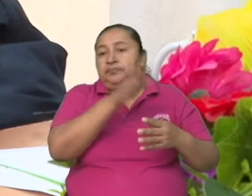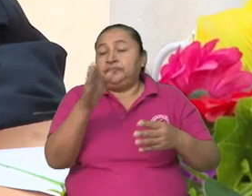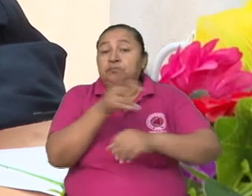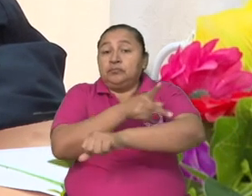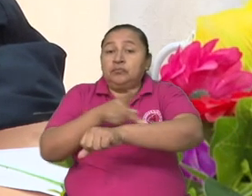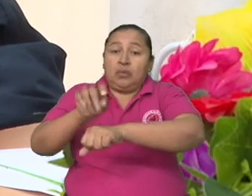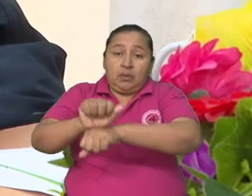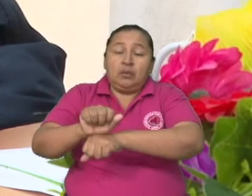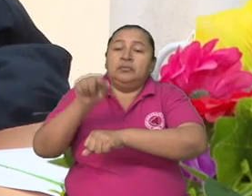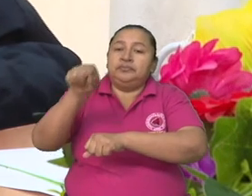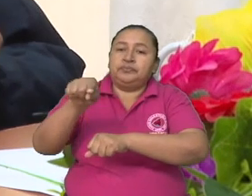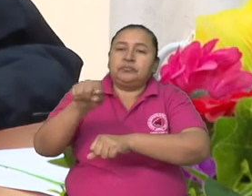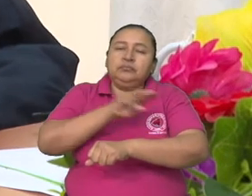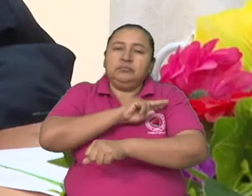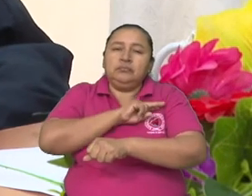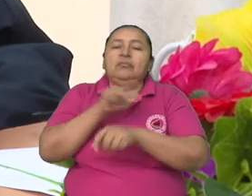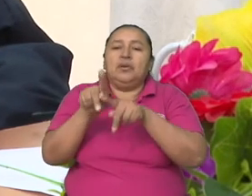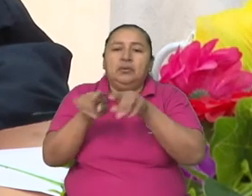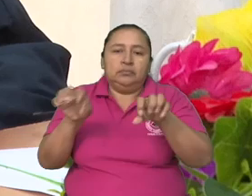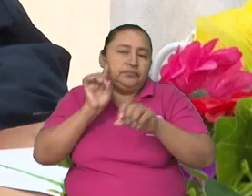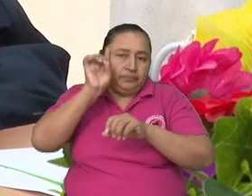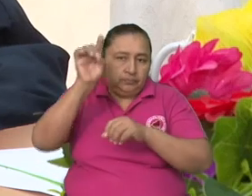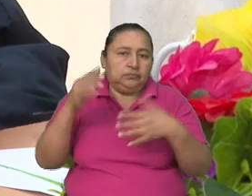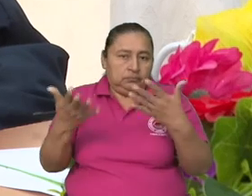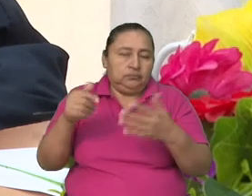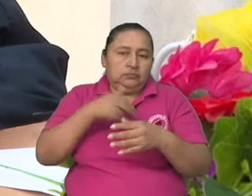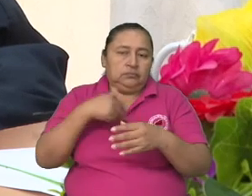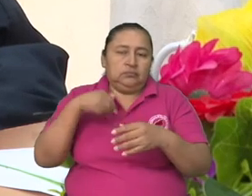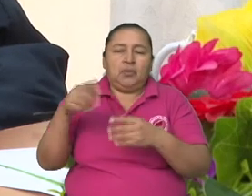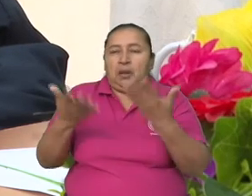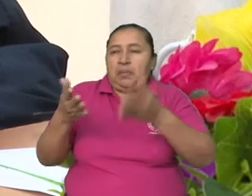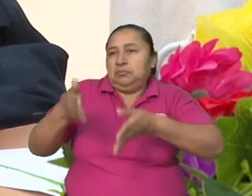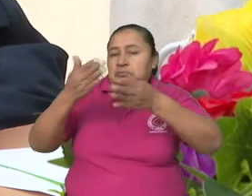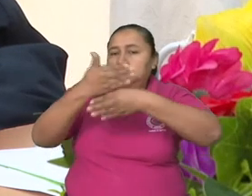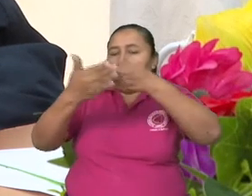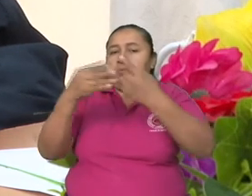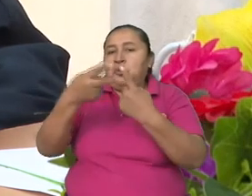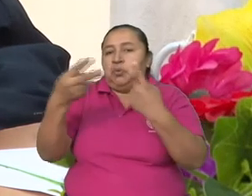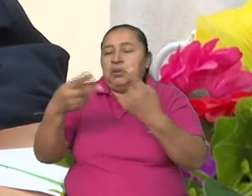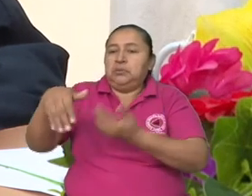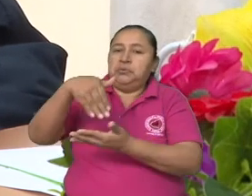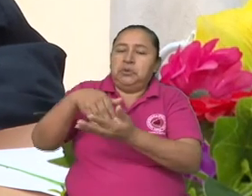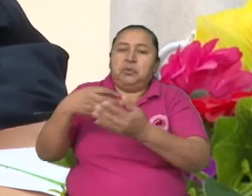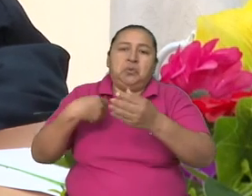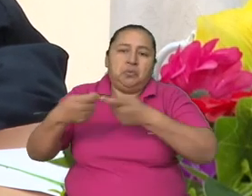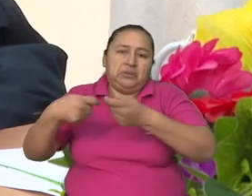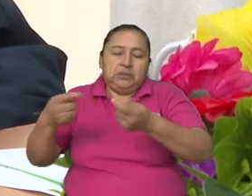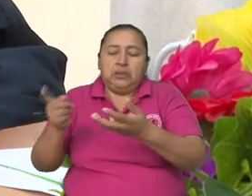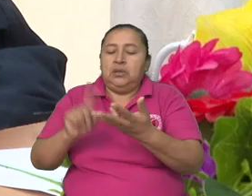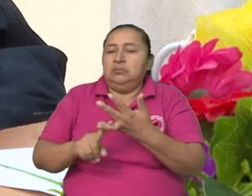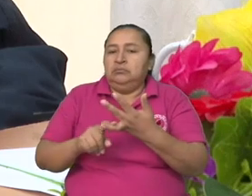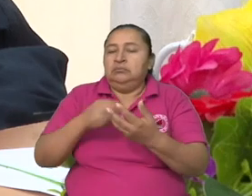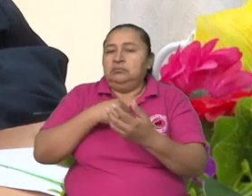Allende ya tenemos un plan ahí de desarrollo también, como es un hotel, el centro comercial. Vamos a hacer,